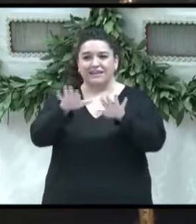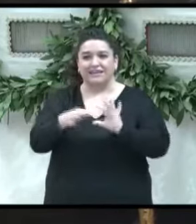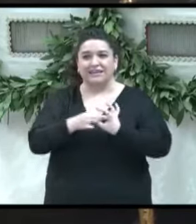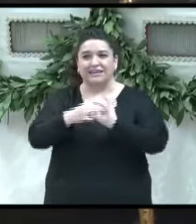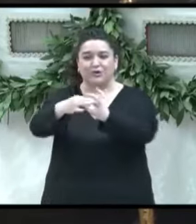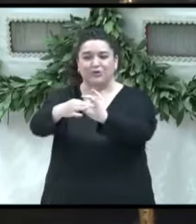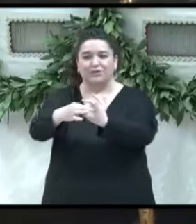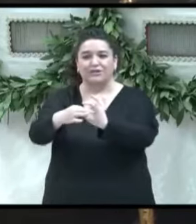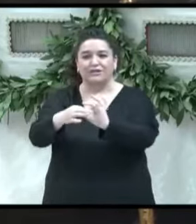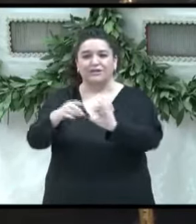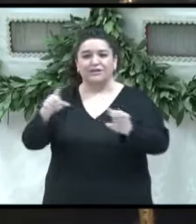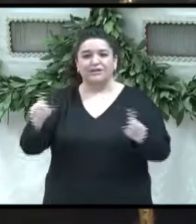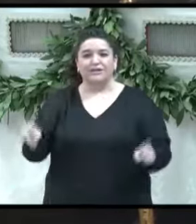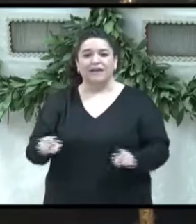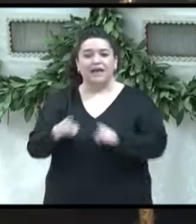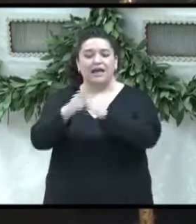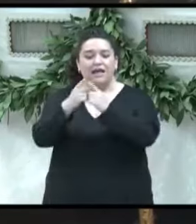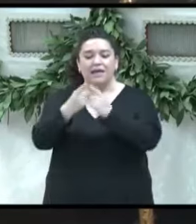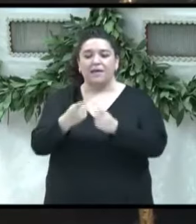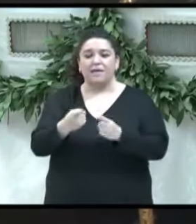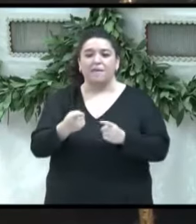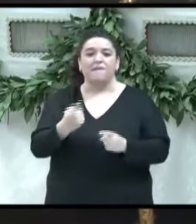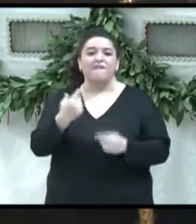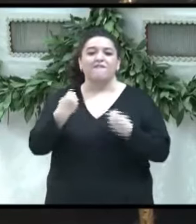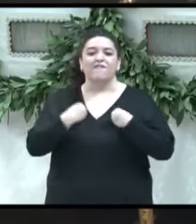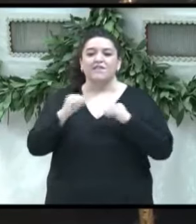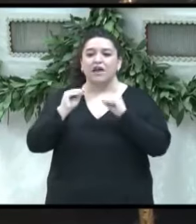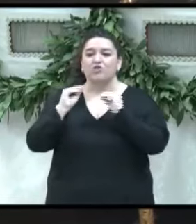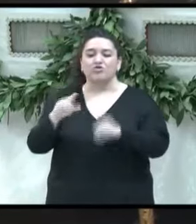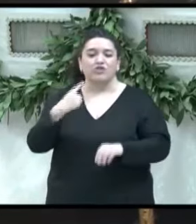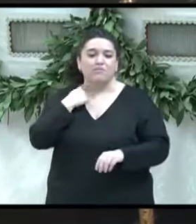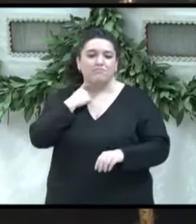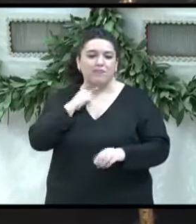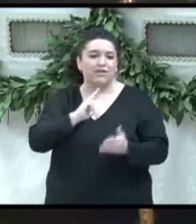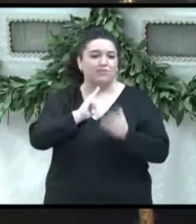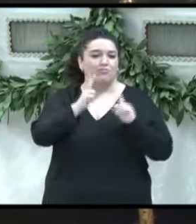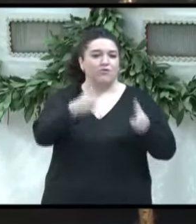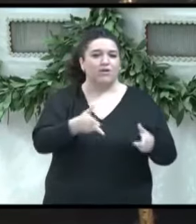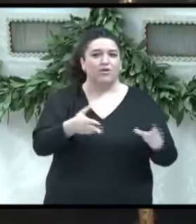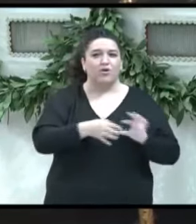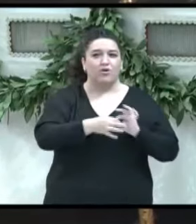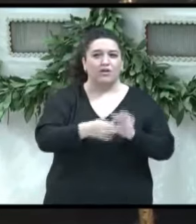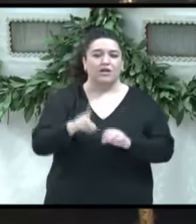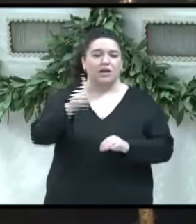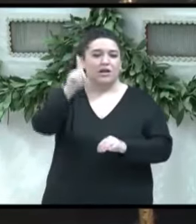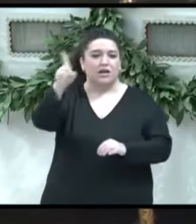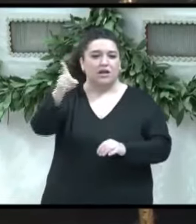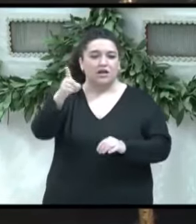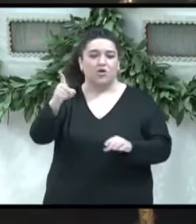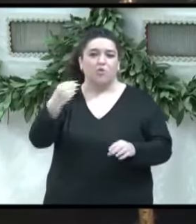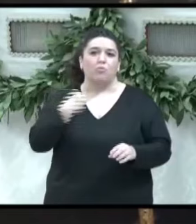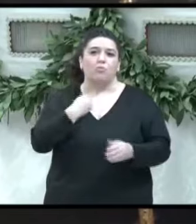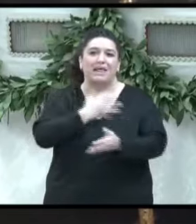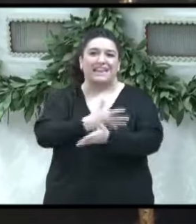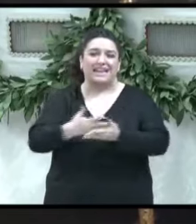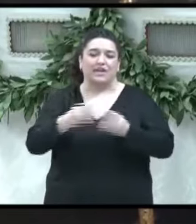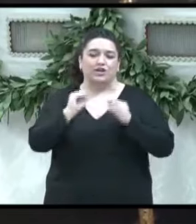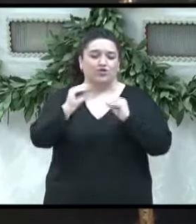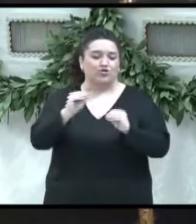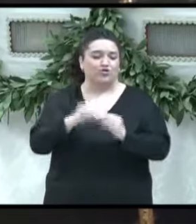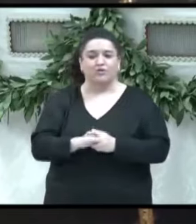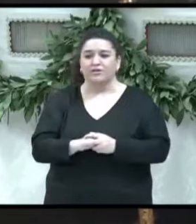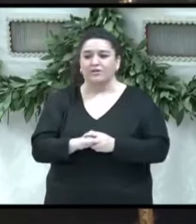Jesucristo pierden la vida y rubrican ese amor a Jesucristo con su propia sangre